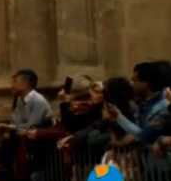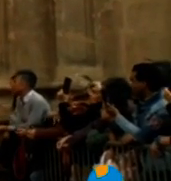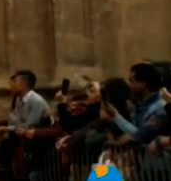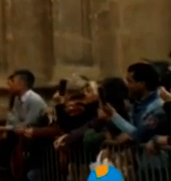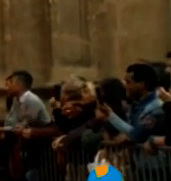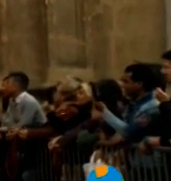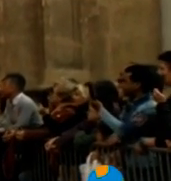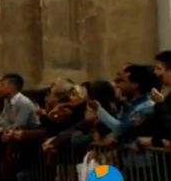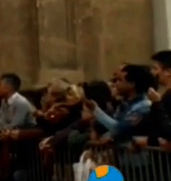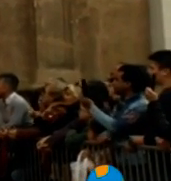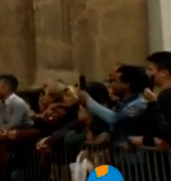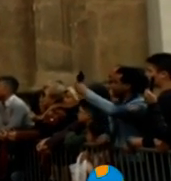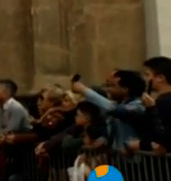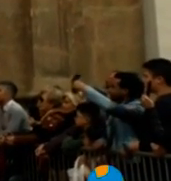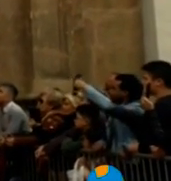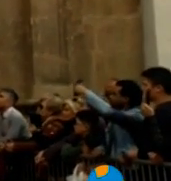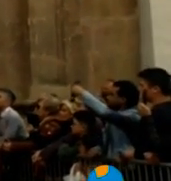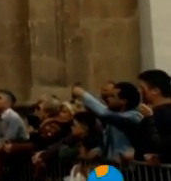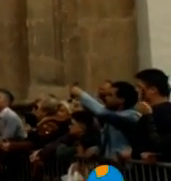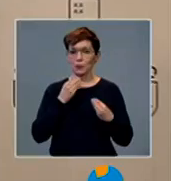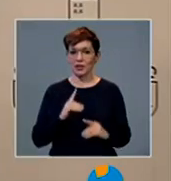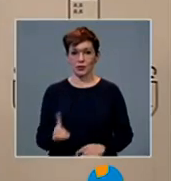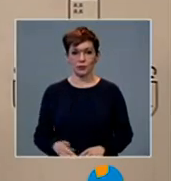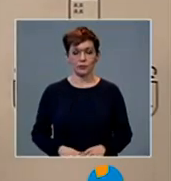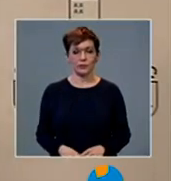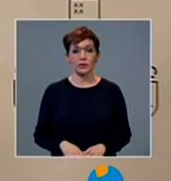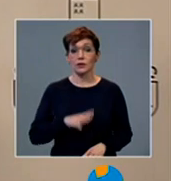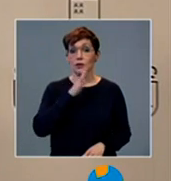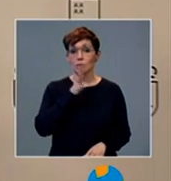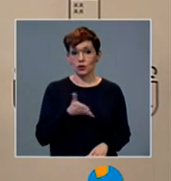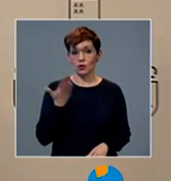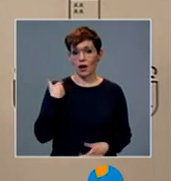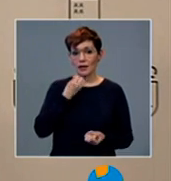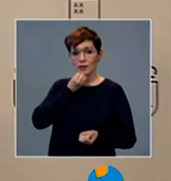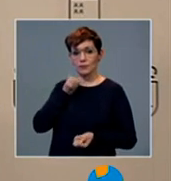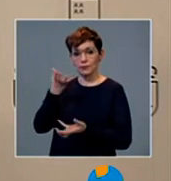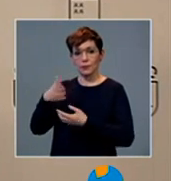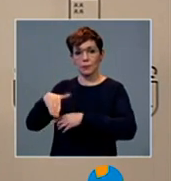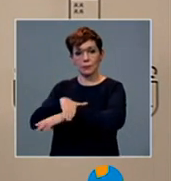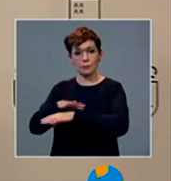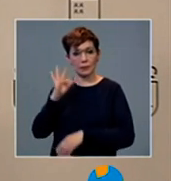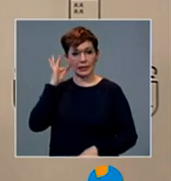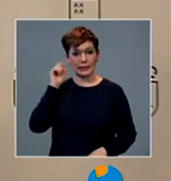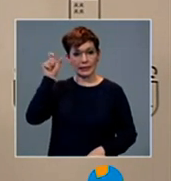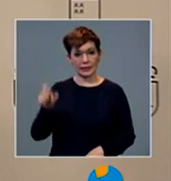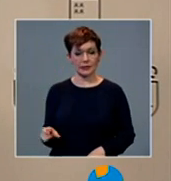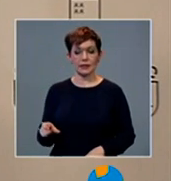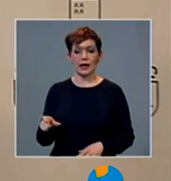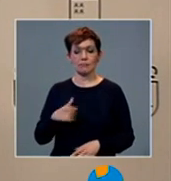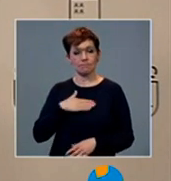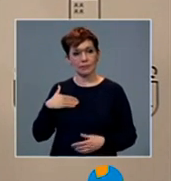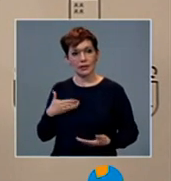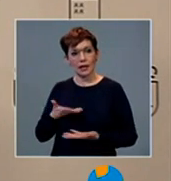La región tiene claro el plan para Semana Santa. Ayer se trasladó a la ministra nuestra predisposición absoluta a colaborar